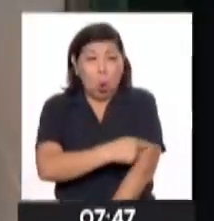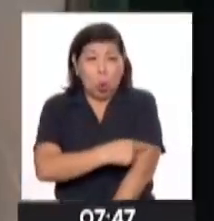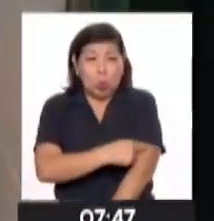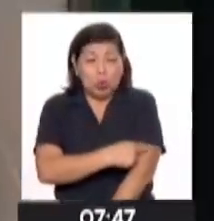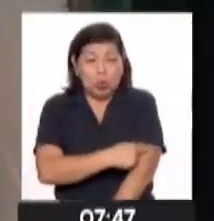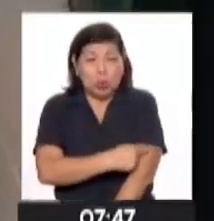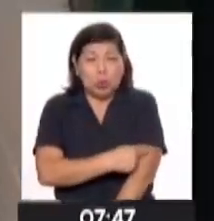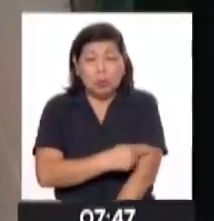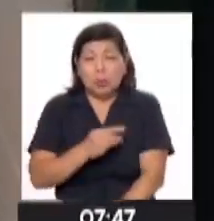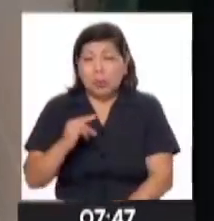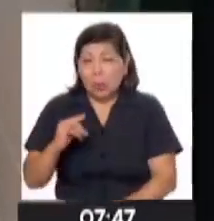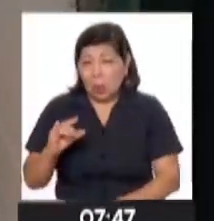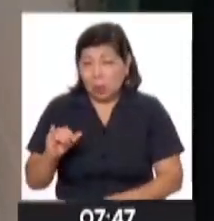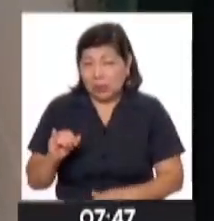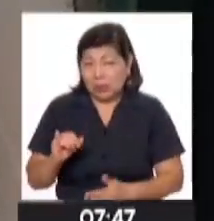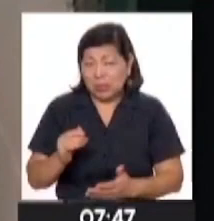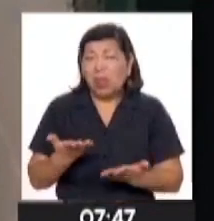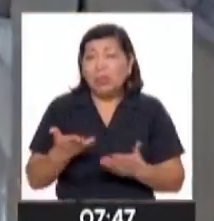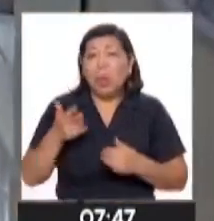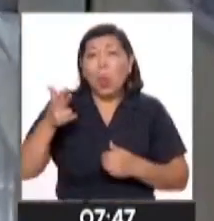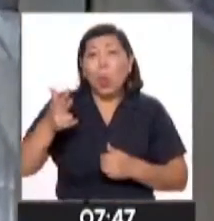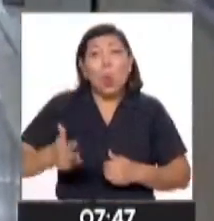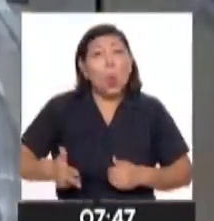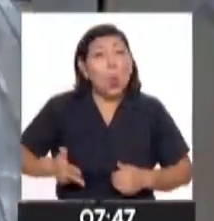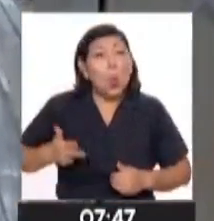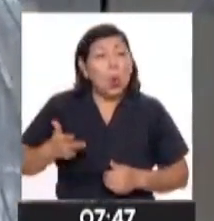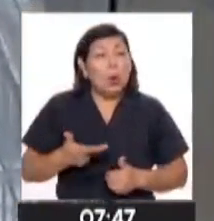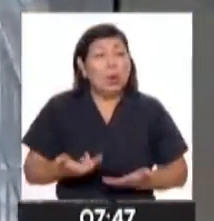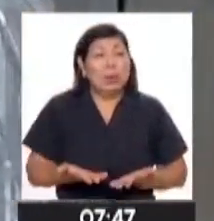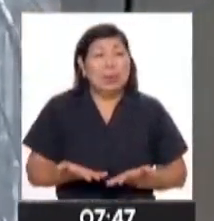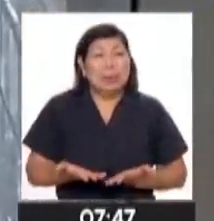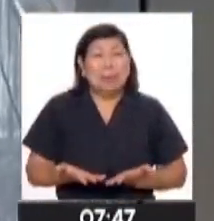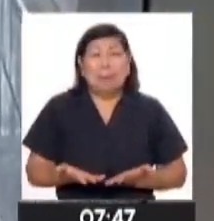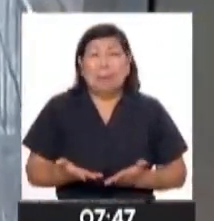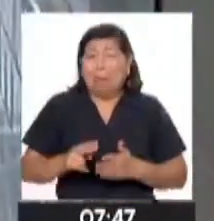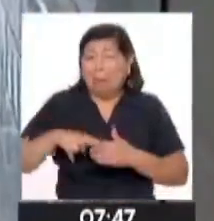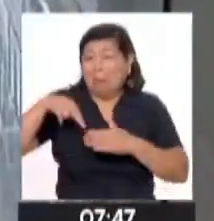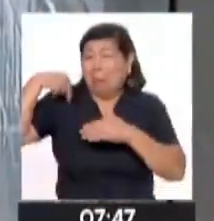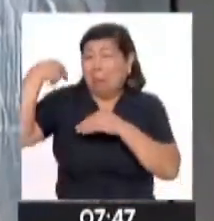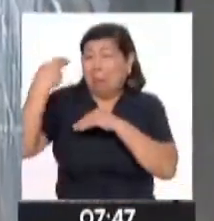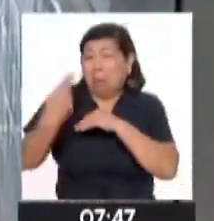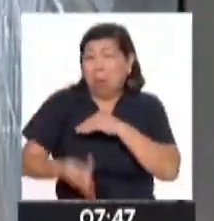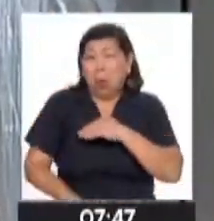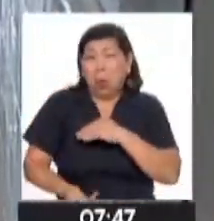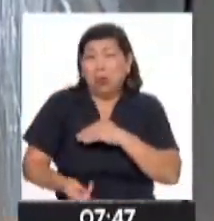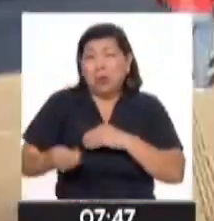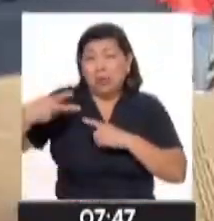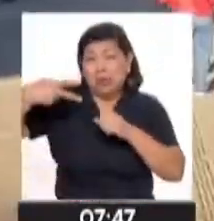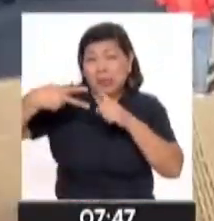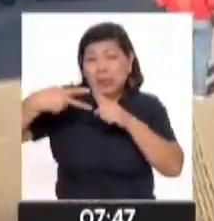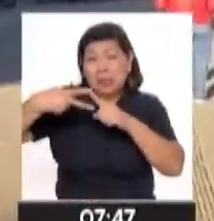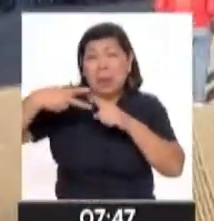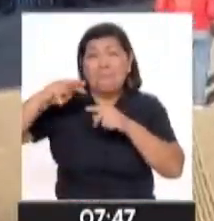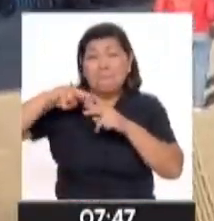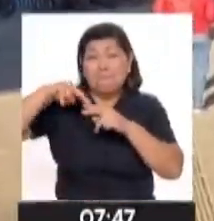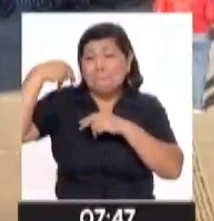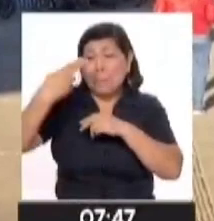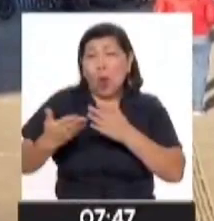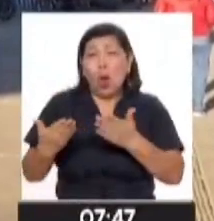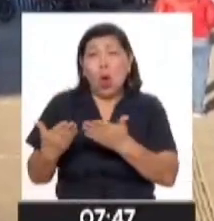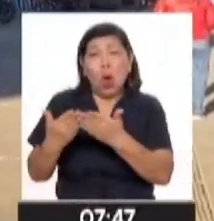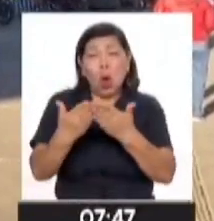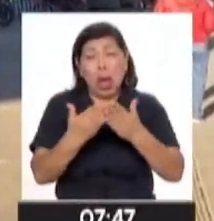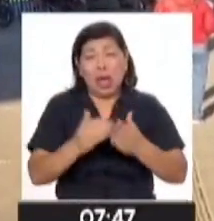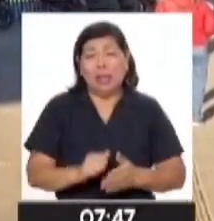Nacional Ramiro Prialé de Huancayo, tras sufrir una aparatosa caída desde el segundo piso de la institución